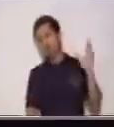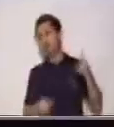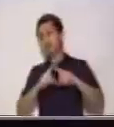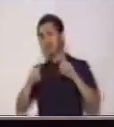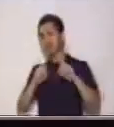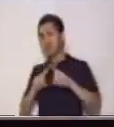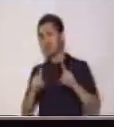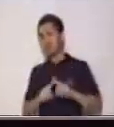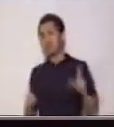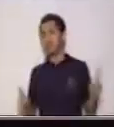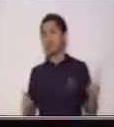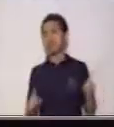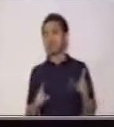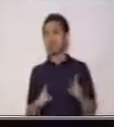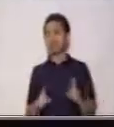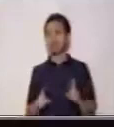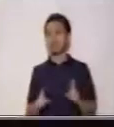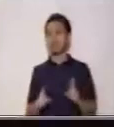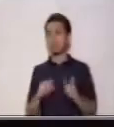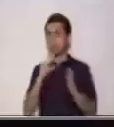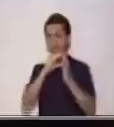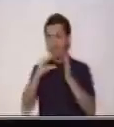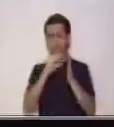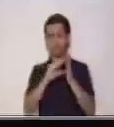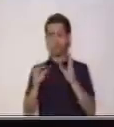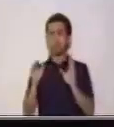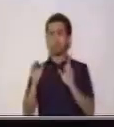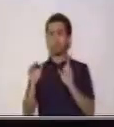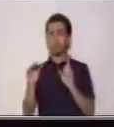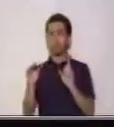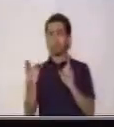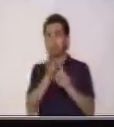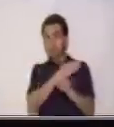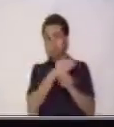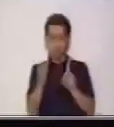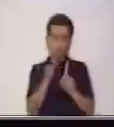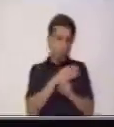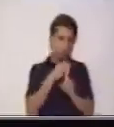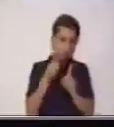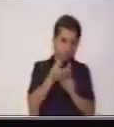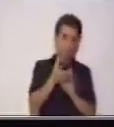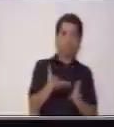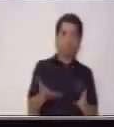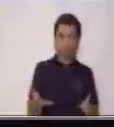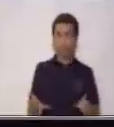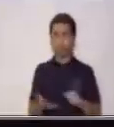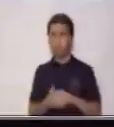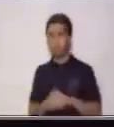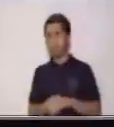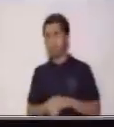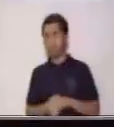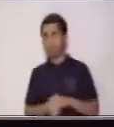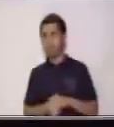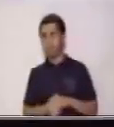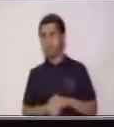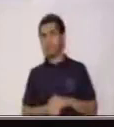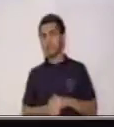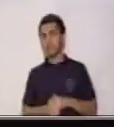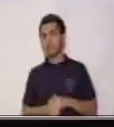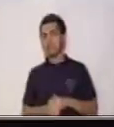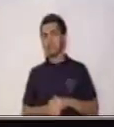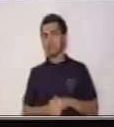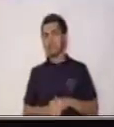textos persuasivos y que uno de ellos es el anuncio